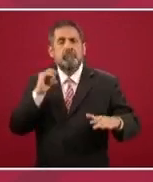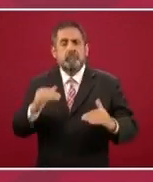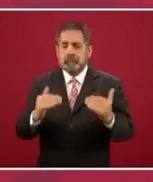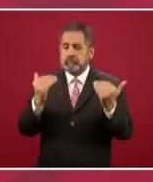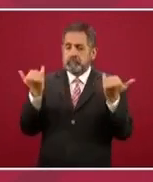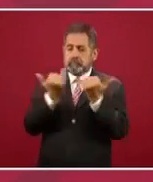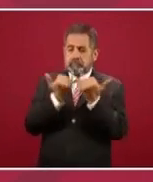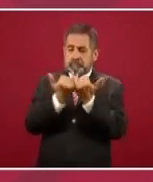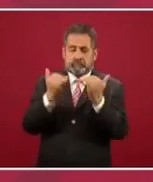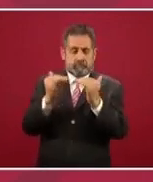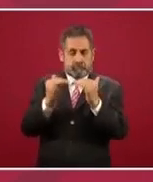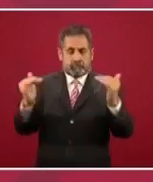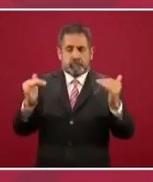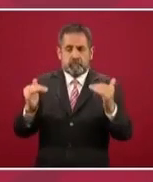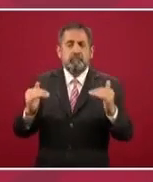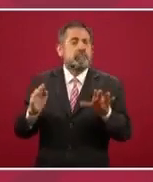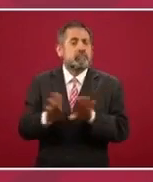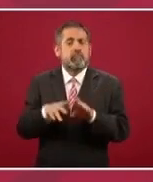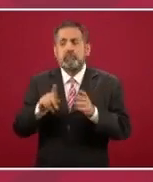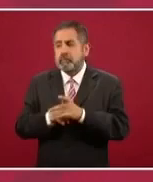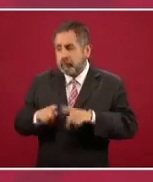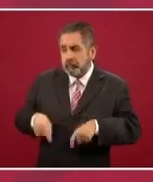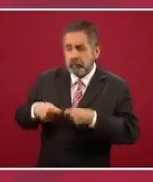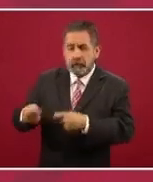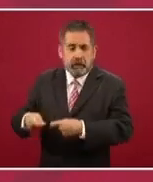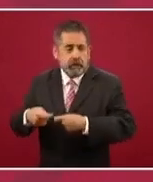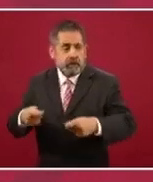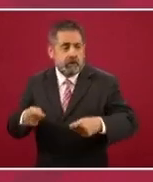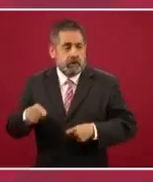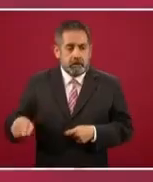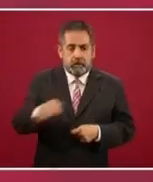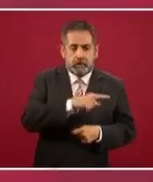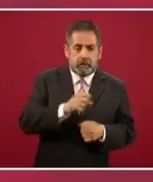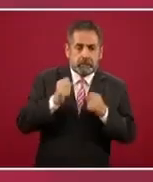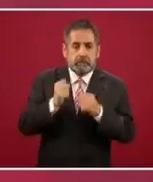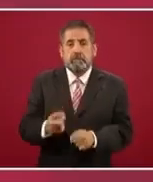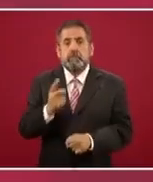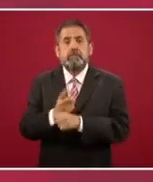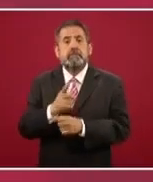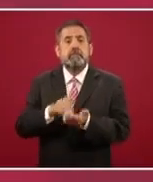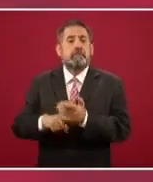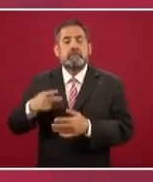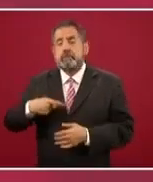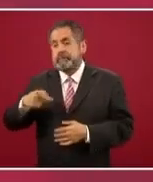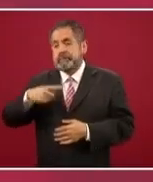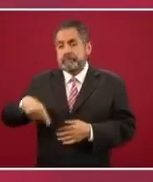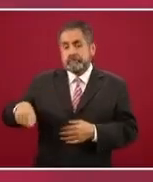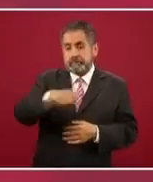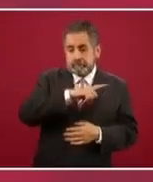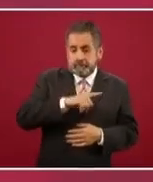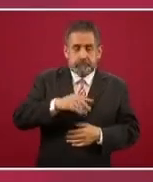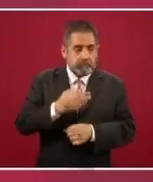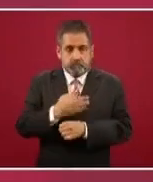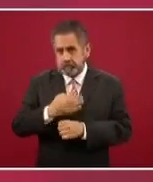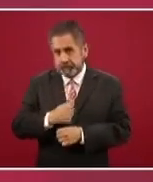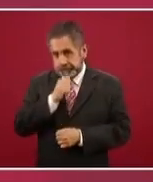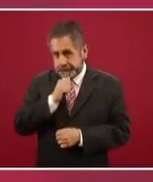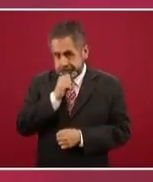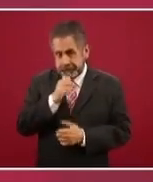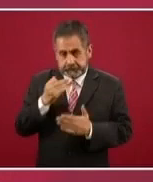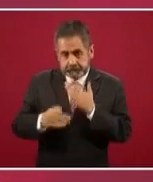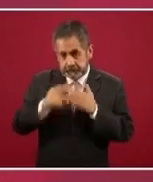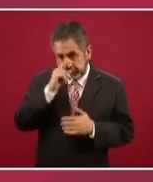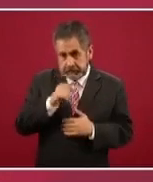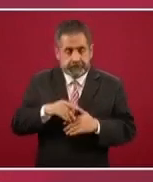una situación donde la calidad, la seguridad y lo mejor para el paciente todavía no lo tenemos.